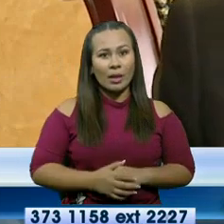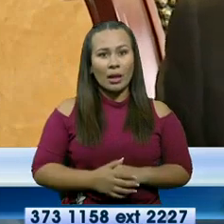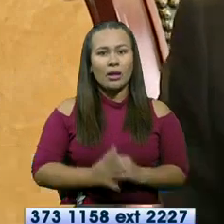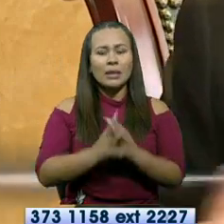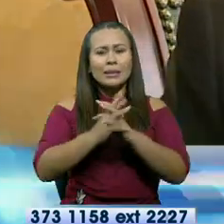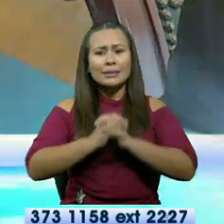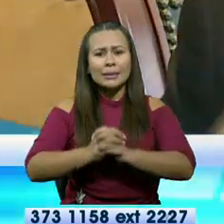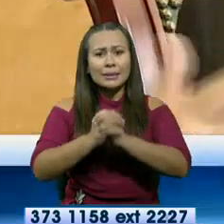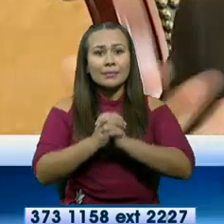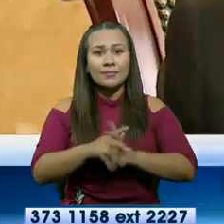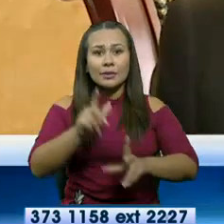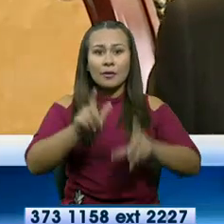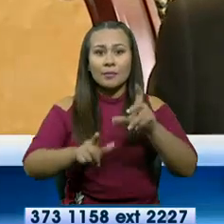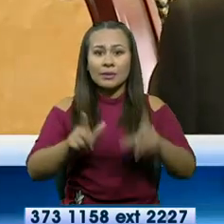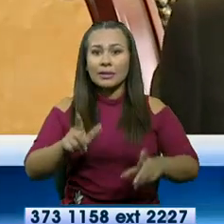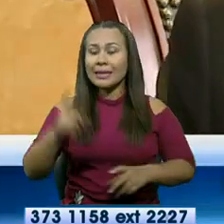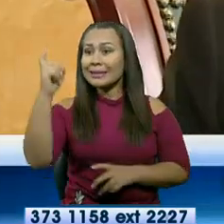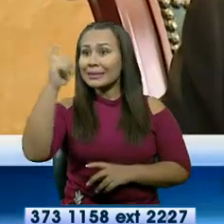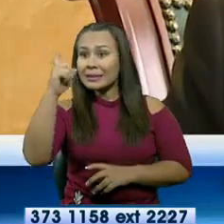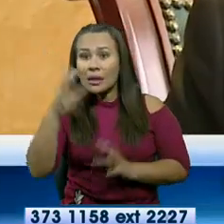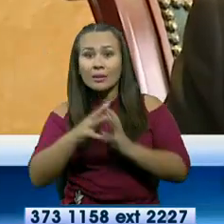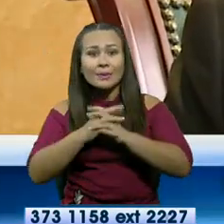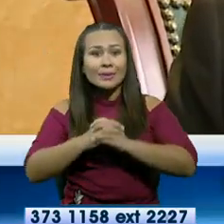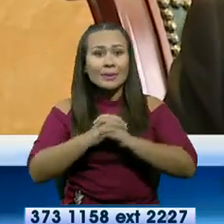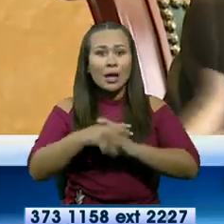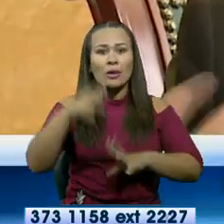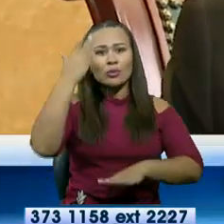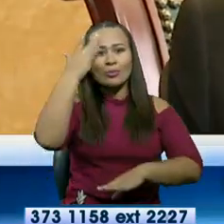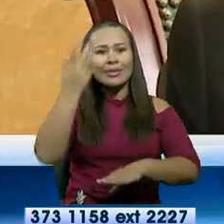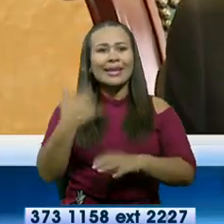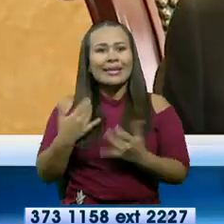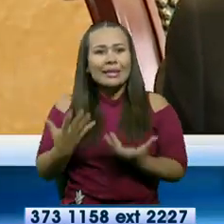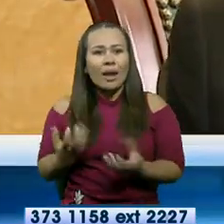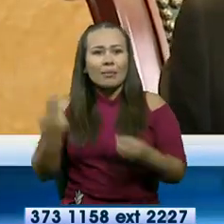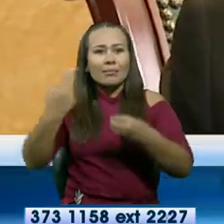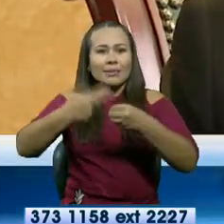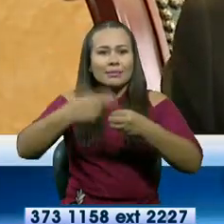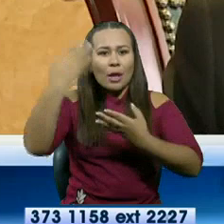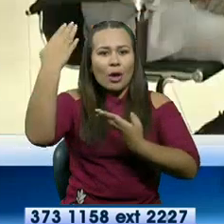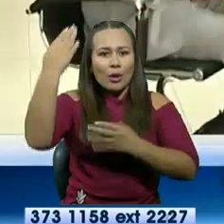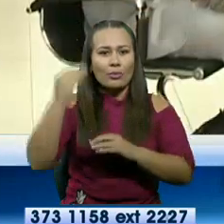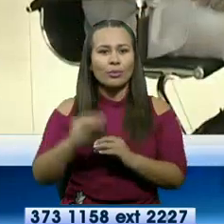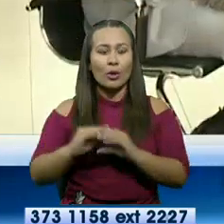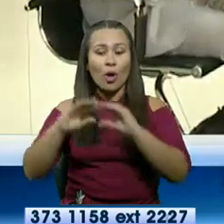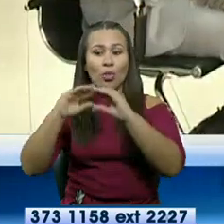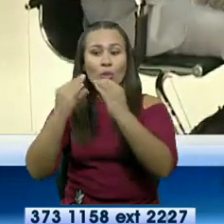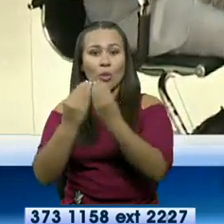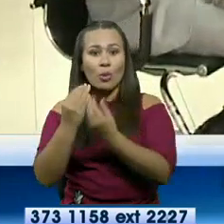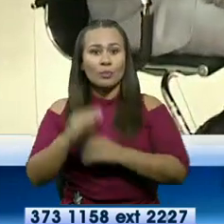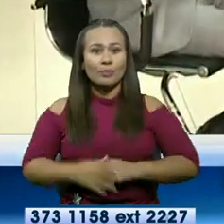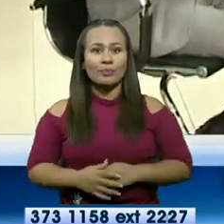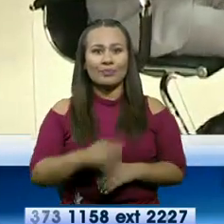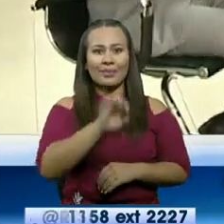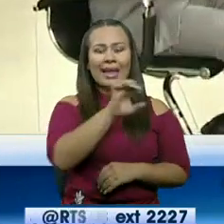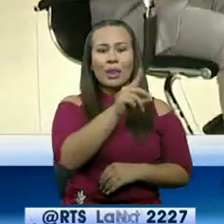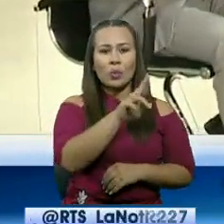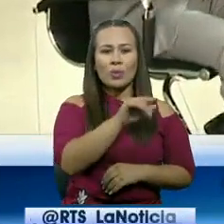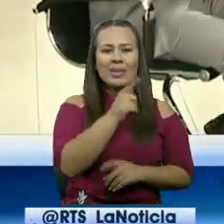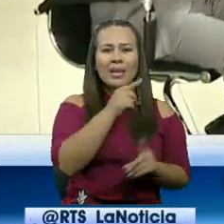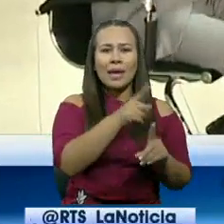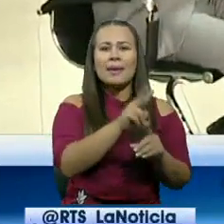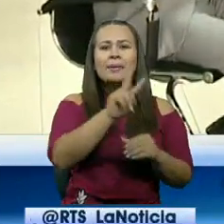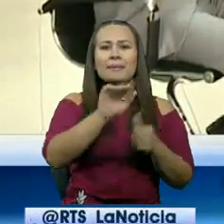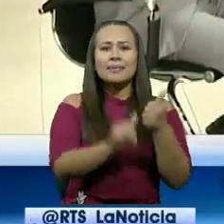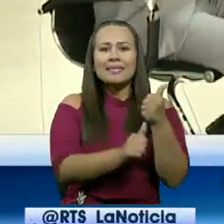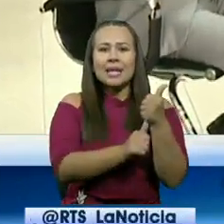de la ciudadanía y una necesidad de la política de Estado el reinstitucionalizar al país. Edwin Jarrín, vicepresidente del Consejo